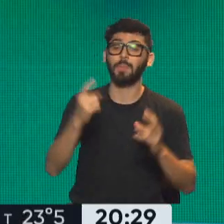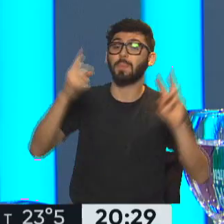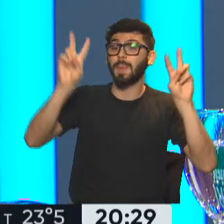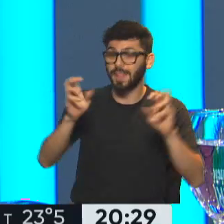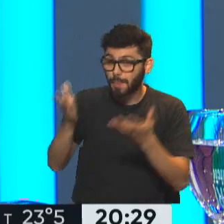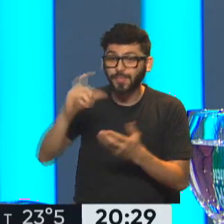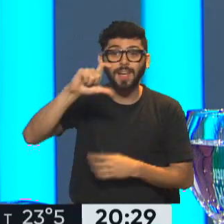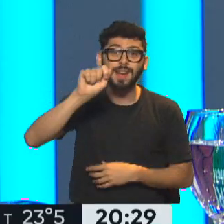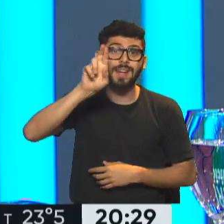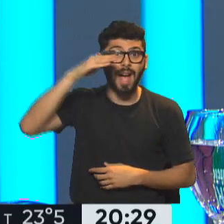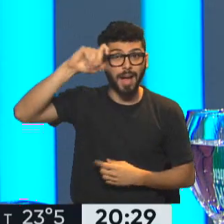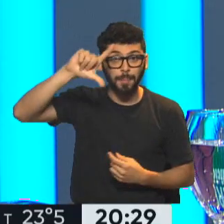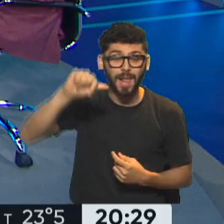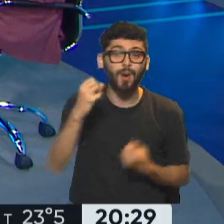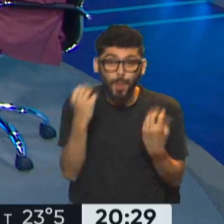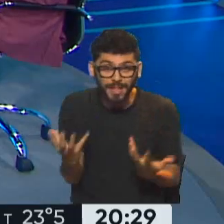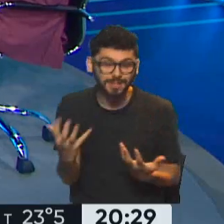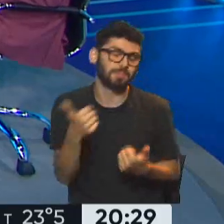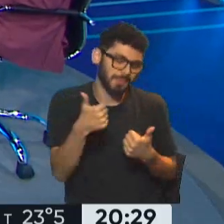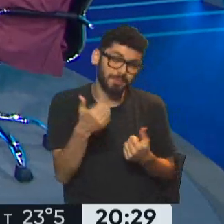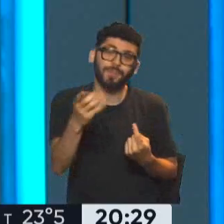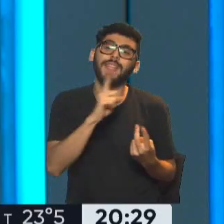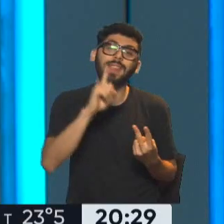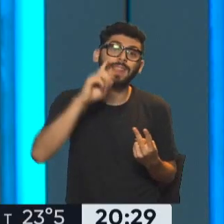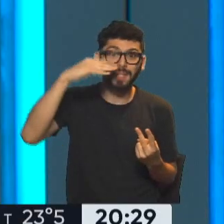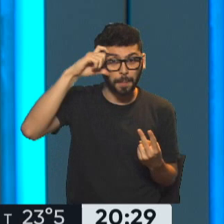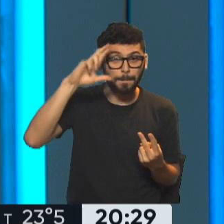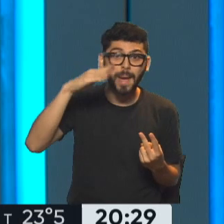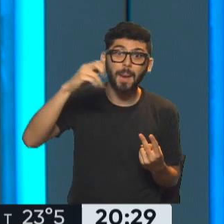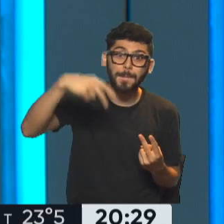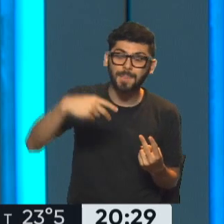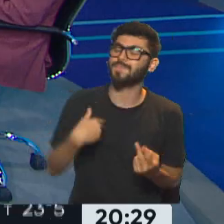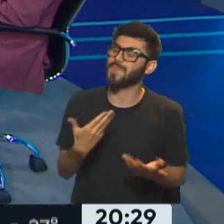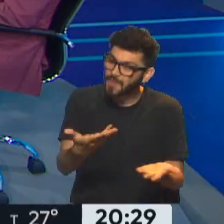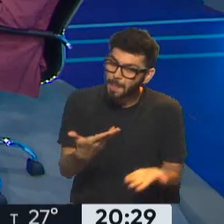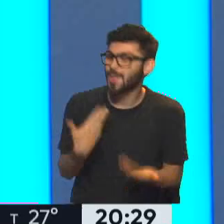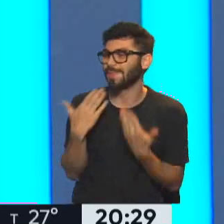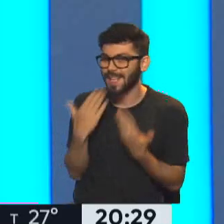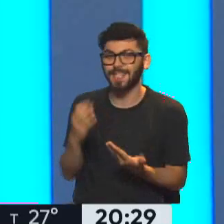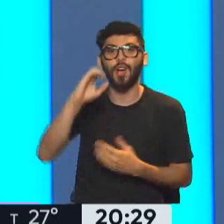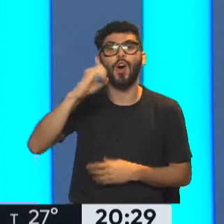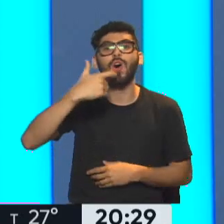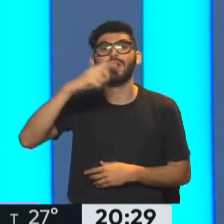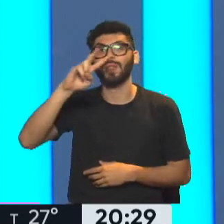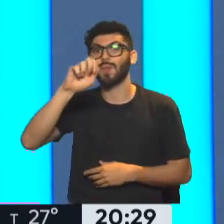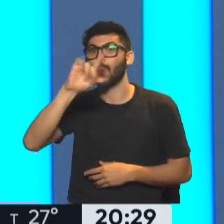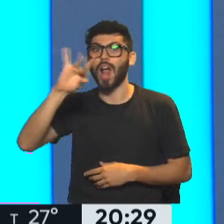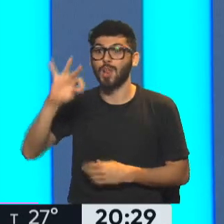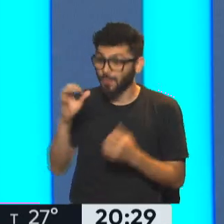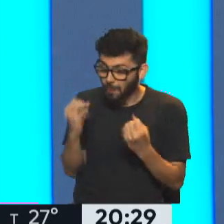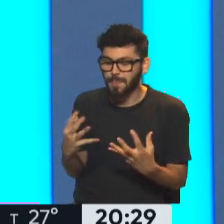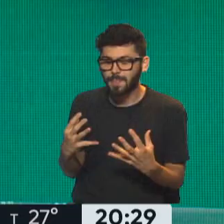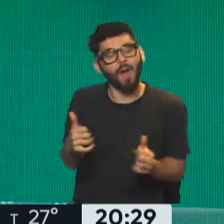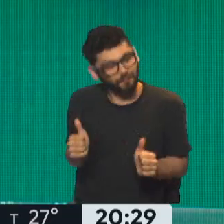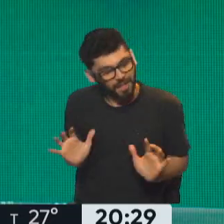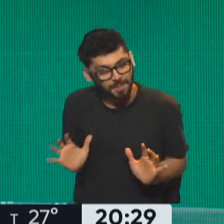Carmela Bárbaro, ¿cómo estás? Bienvenida. Bien, buenas noches, gracias. Señor Raúl Timerman, bienvenido. Muchas gracias. Osvaldo Quiroga. ¿Cómo va? ¿Todo bien? Y se